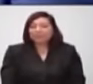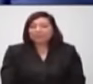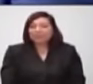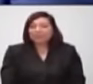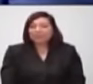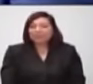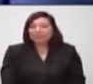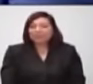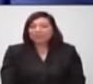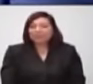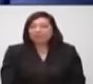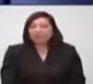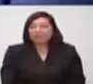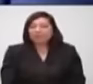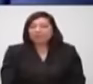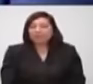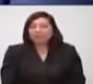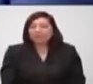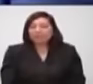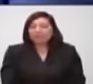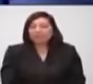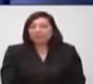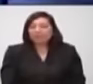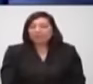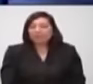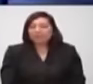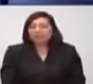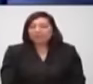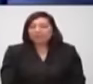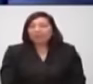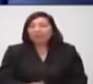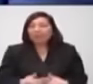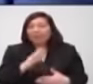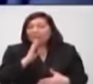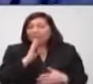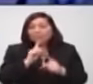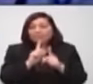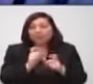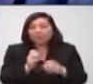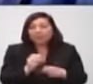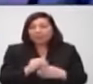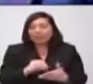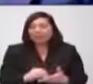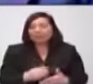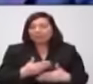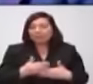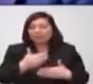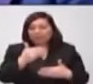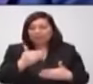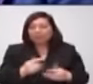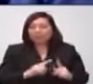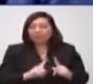Bueno, esas son las preguntas que estaba precisando ya en el transcurso de la exposición. Vamos a ir planteando